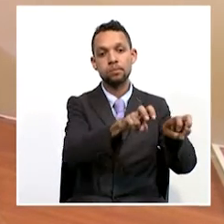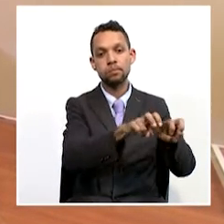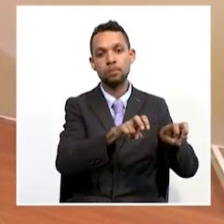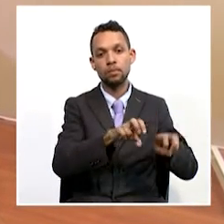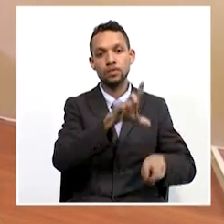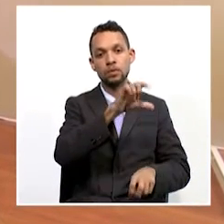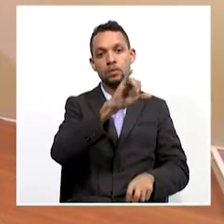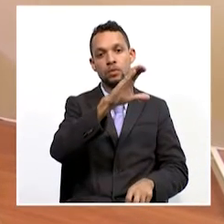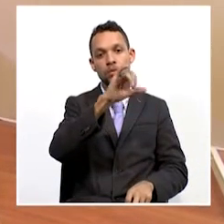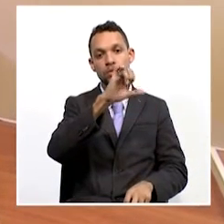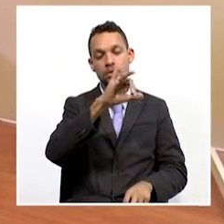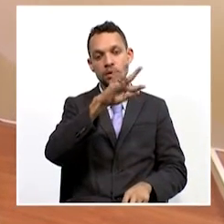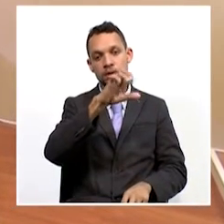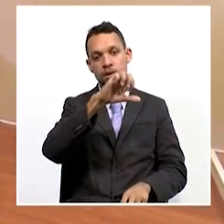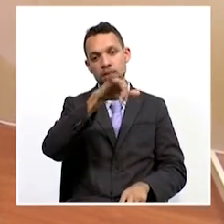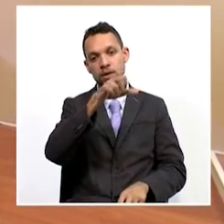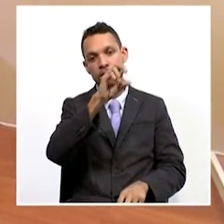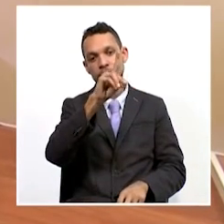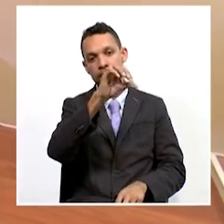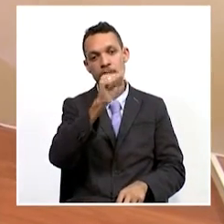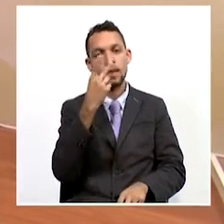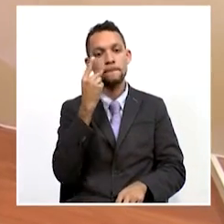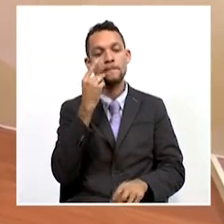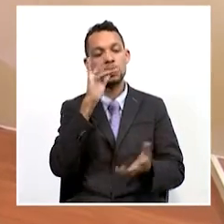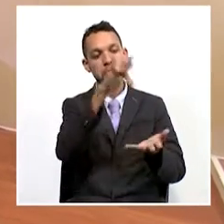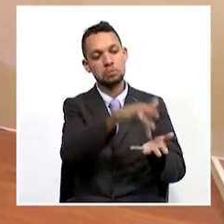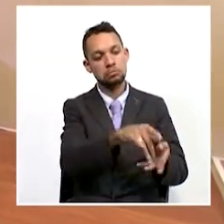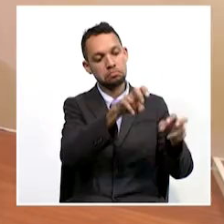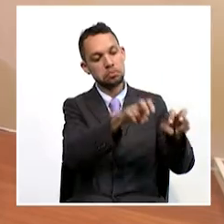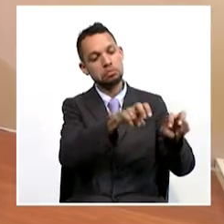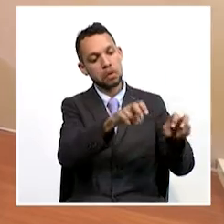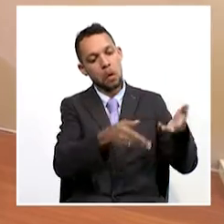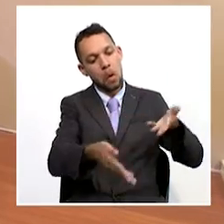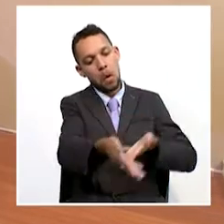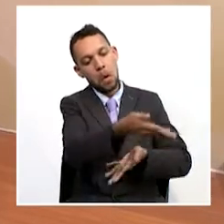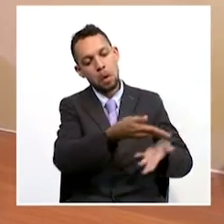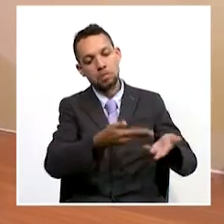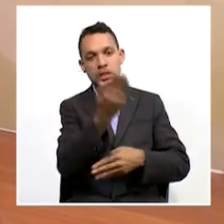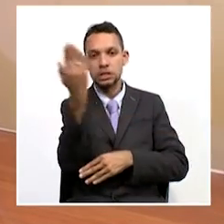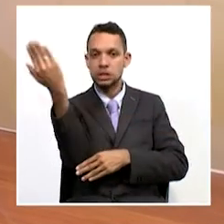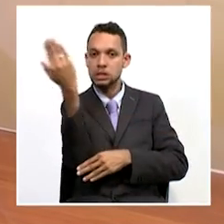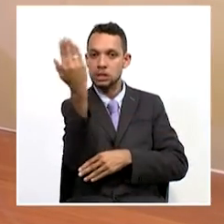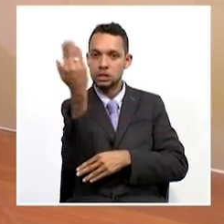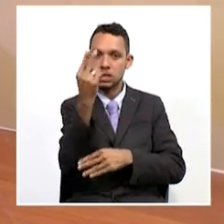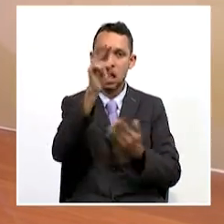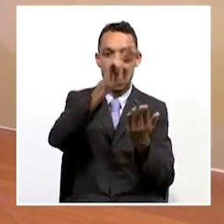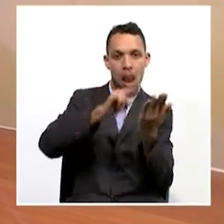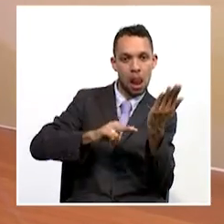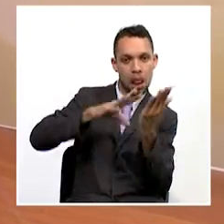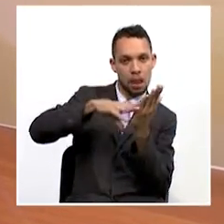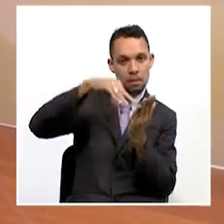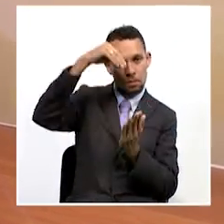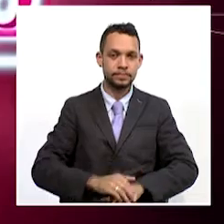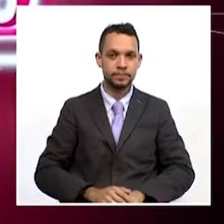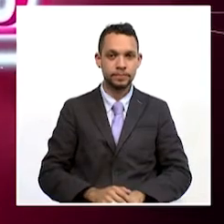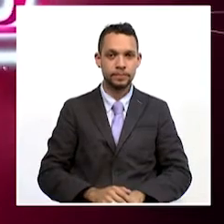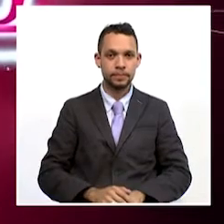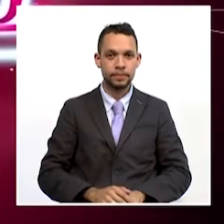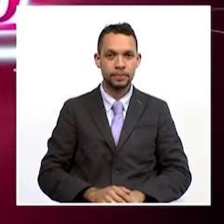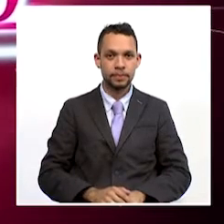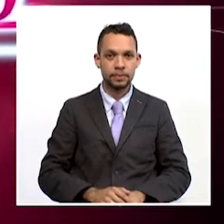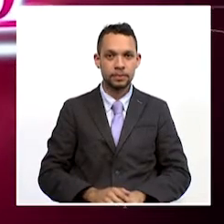de Pereira, una experiencia que permite un acercamiento didáctico al cine y la literatura.